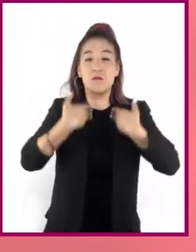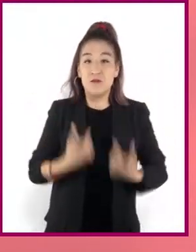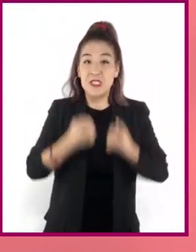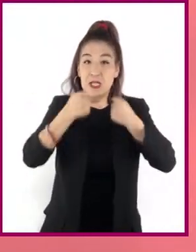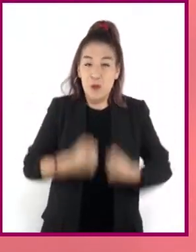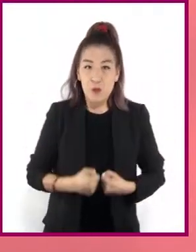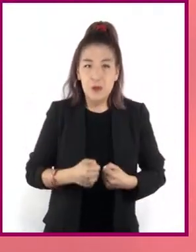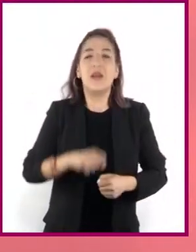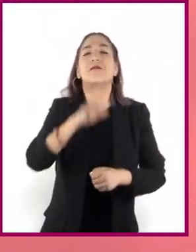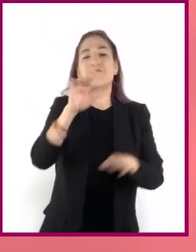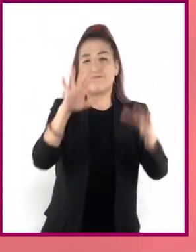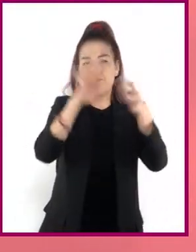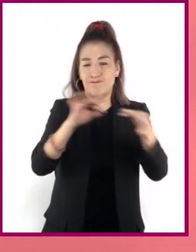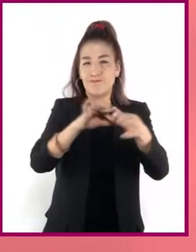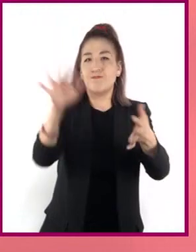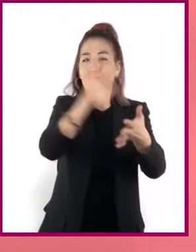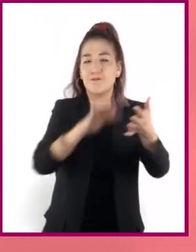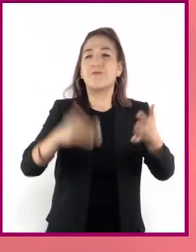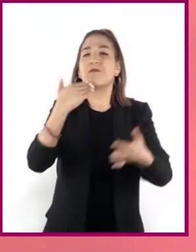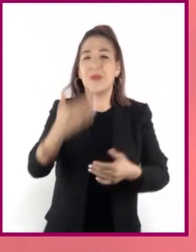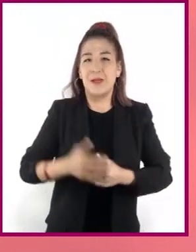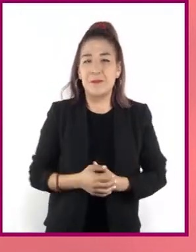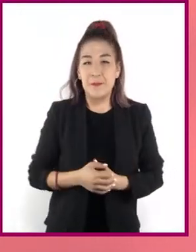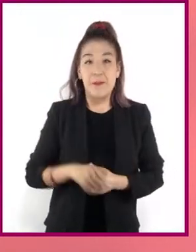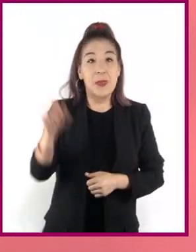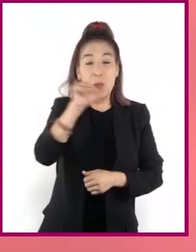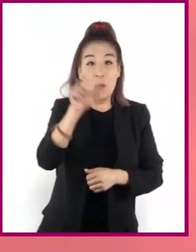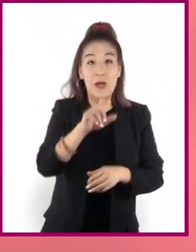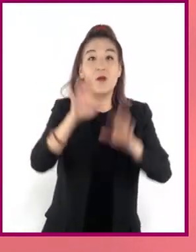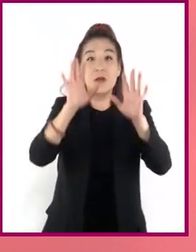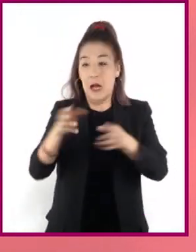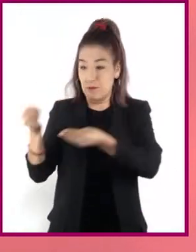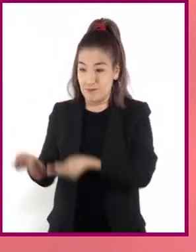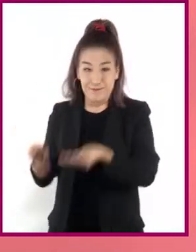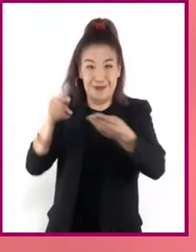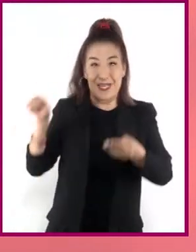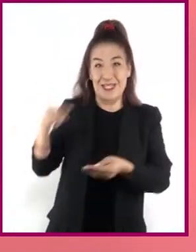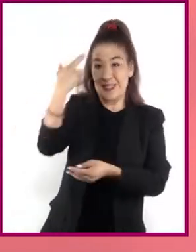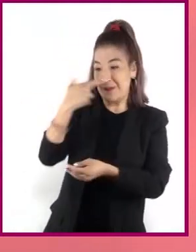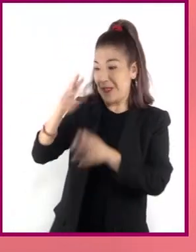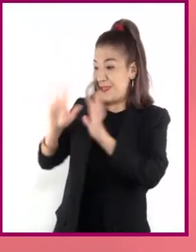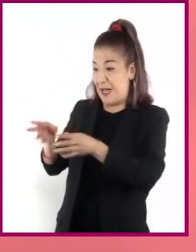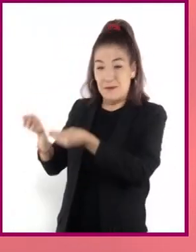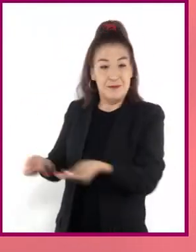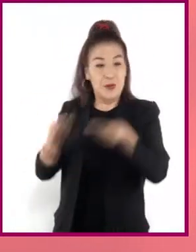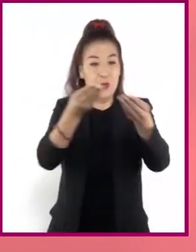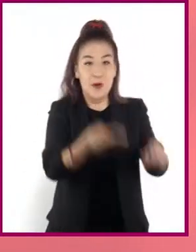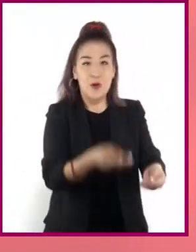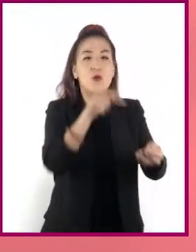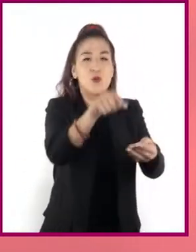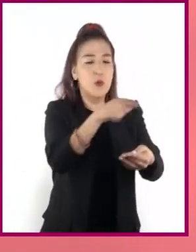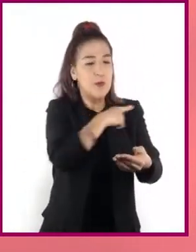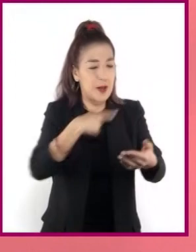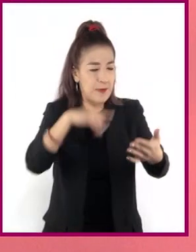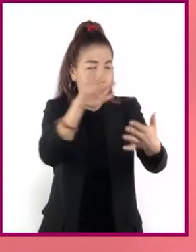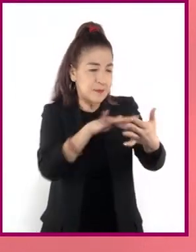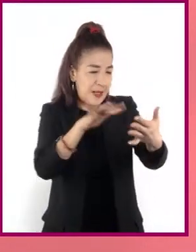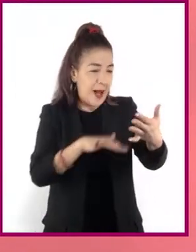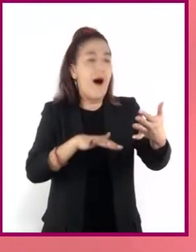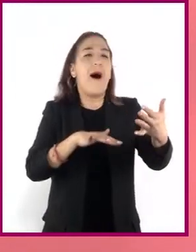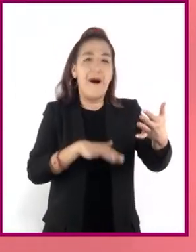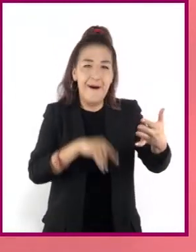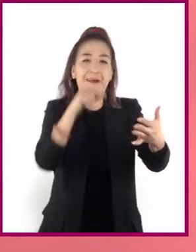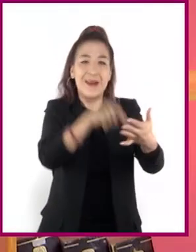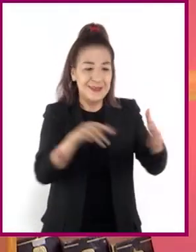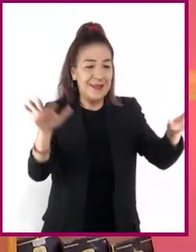y coherente cuando reciba en el suyo valor en las modificaciones y mejoras que les sugieren